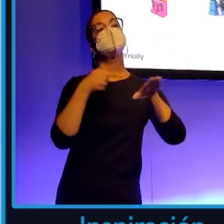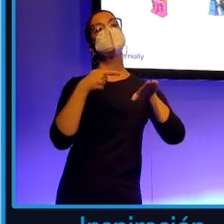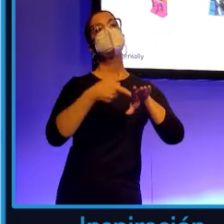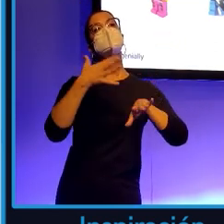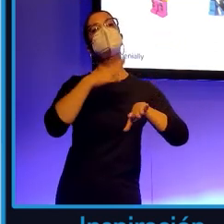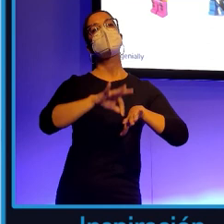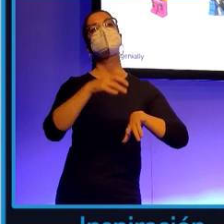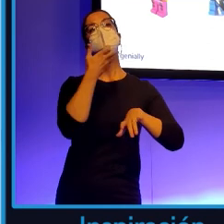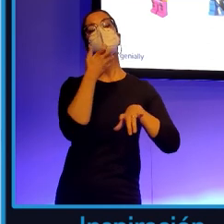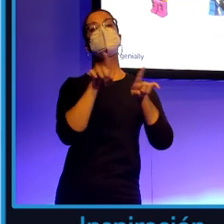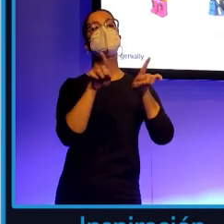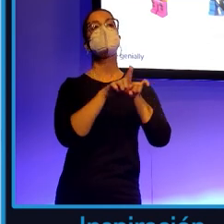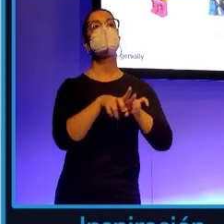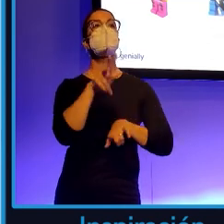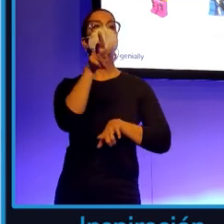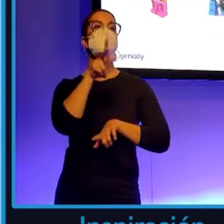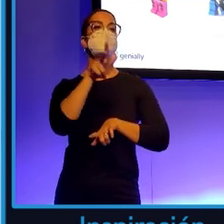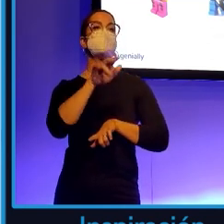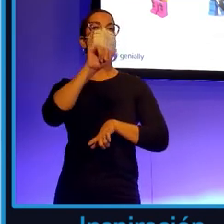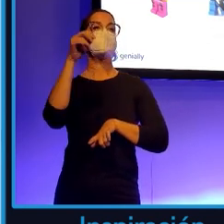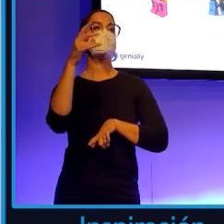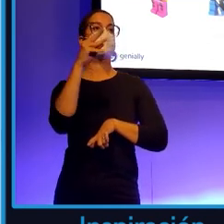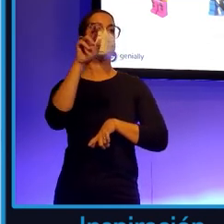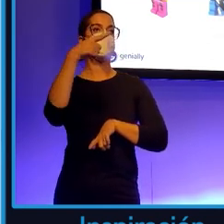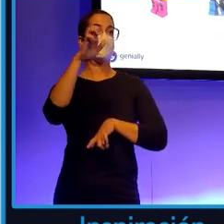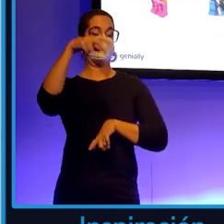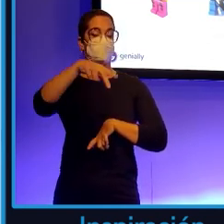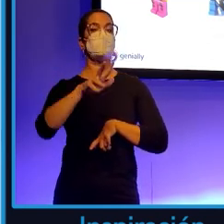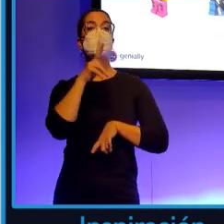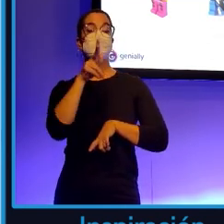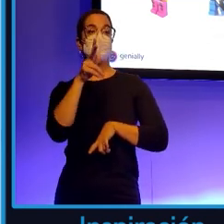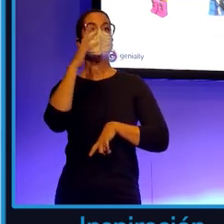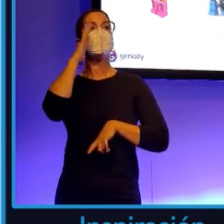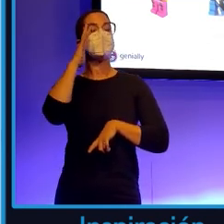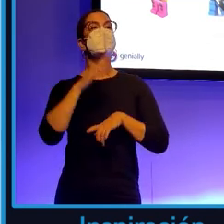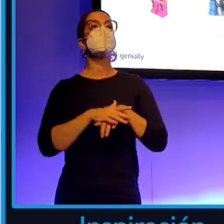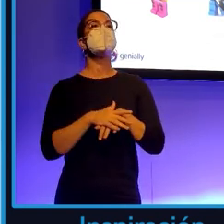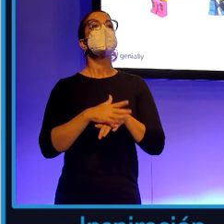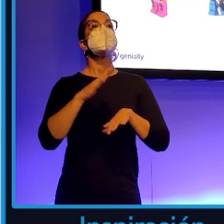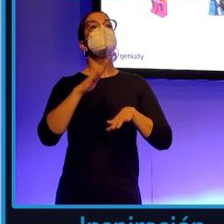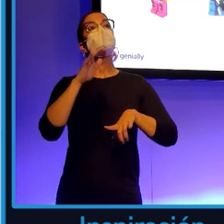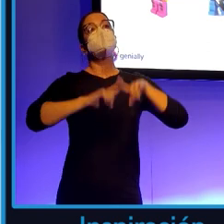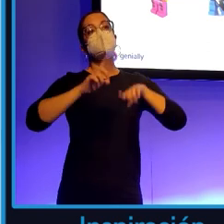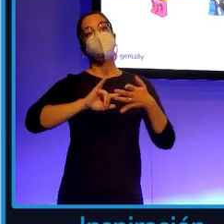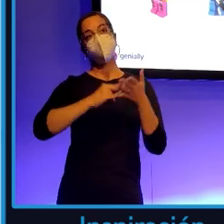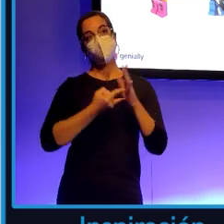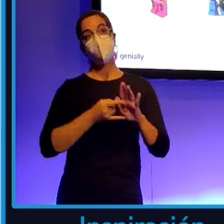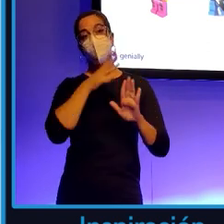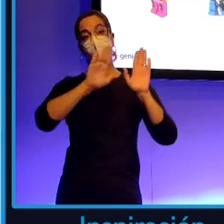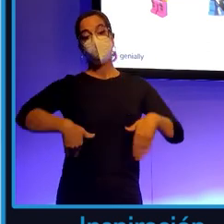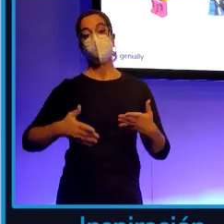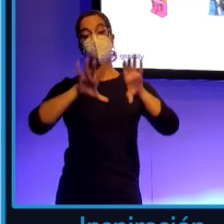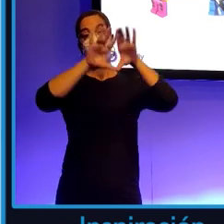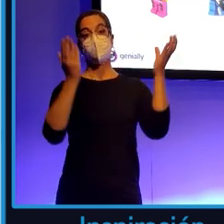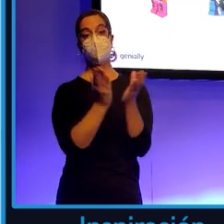para poder propulsar y buscar vida fuera de aquí a lo mejor pues por las tecnologías pues nos cargamos el planeta